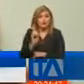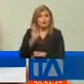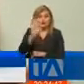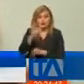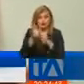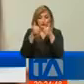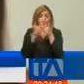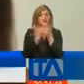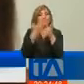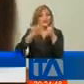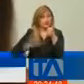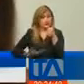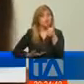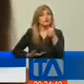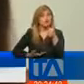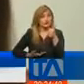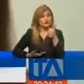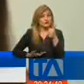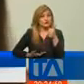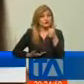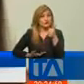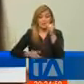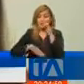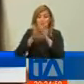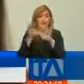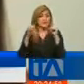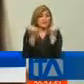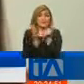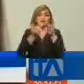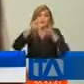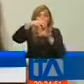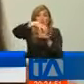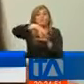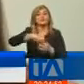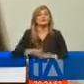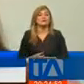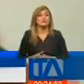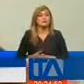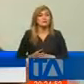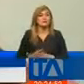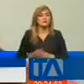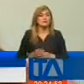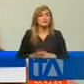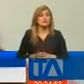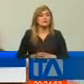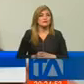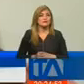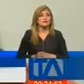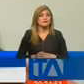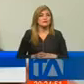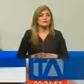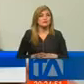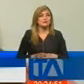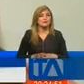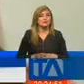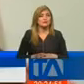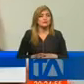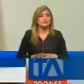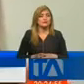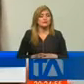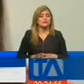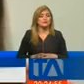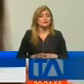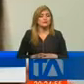candidatos presidenciales, también lo han hecho en muchos de los asambleístas provinciales también. Entonces vamos a tener, por ejemplo,